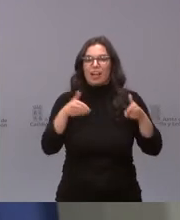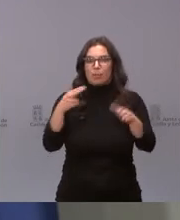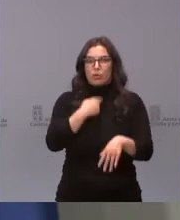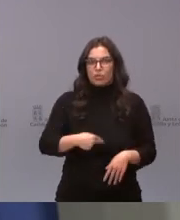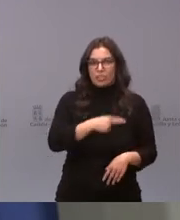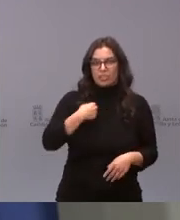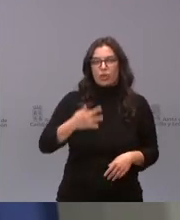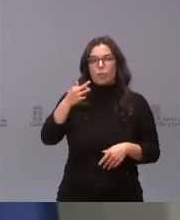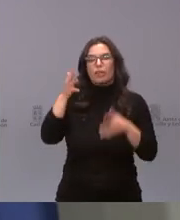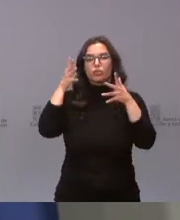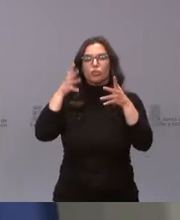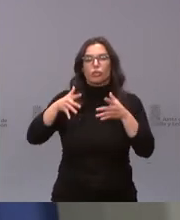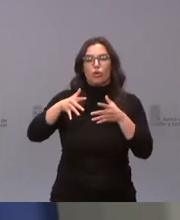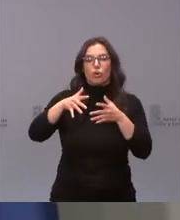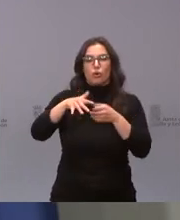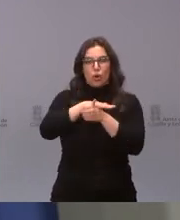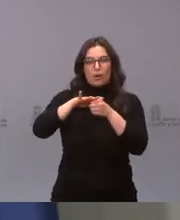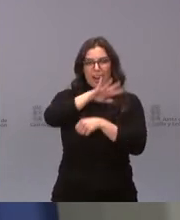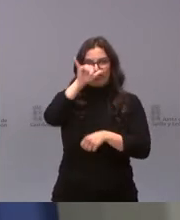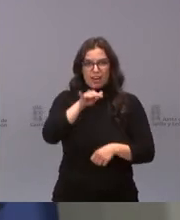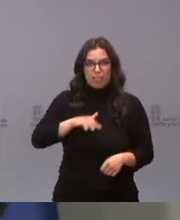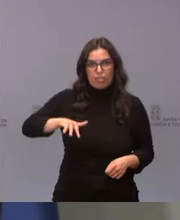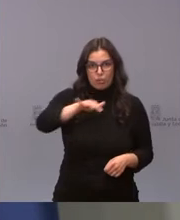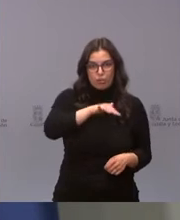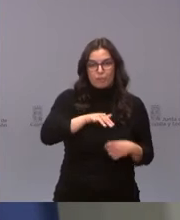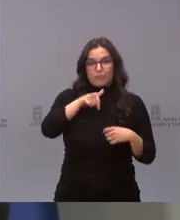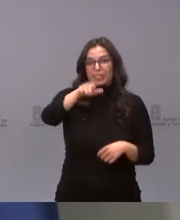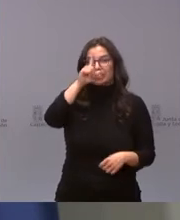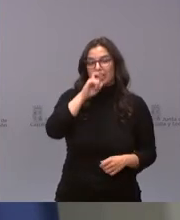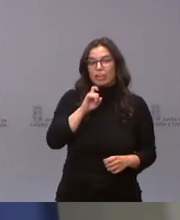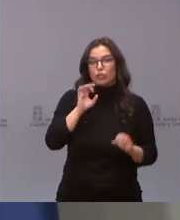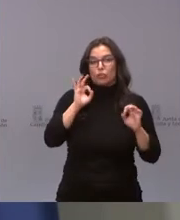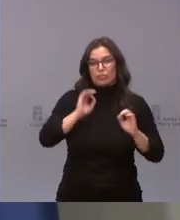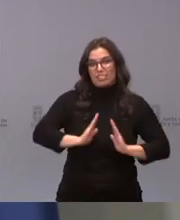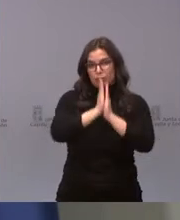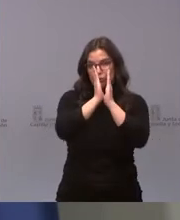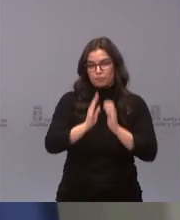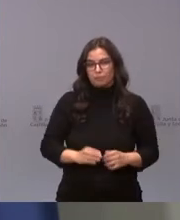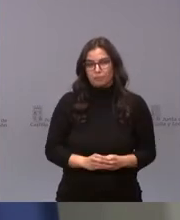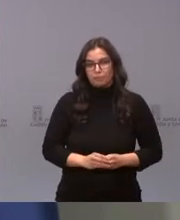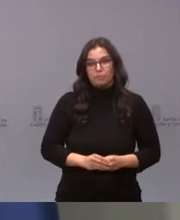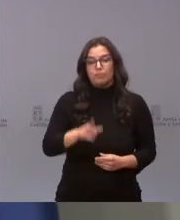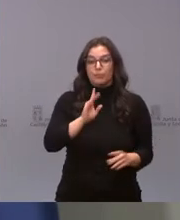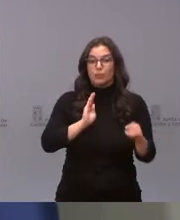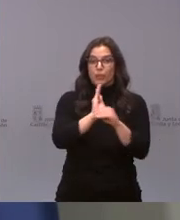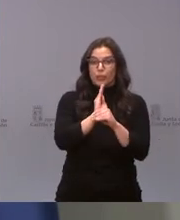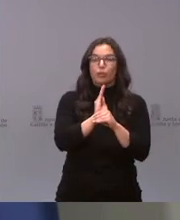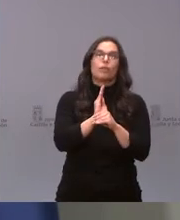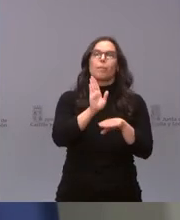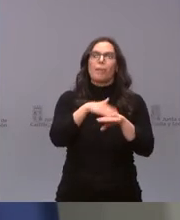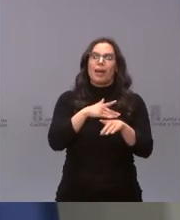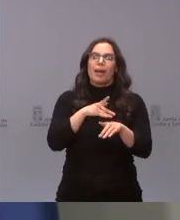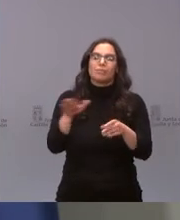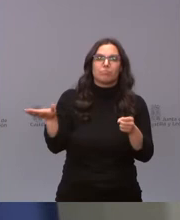del Consejo Comarcal del Bierzo. En este año jacobeo van a recibir estas subvenciones para financiar